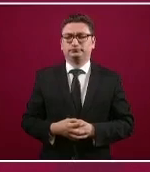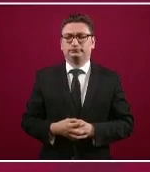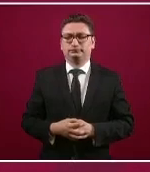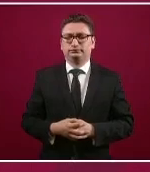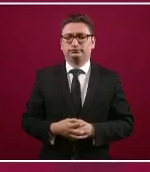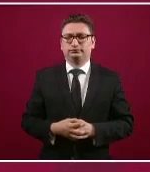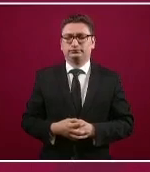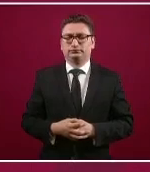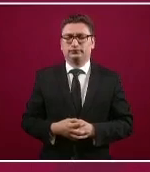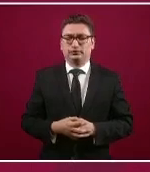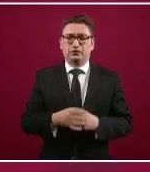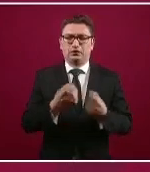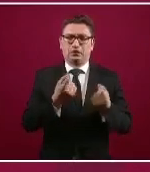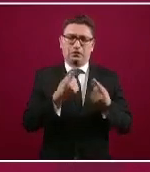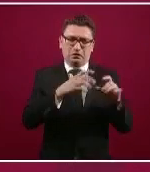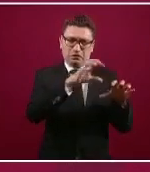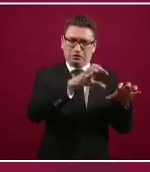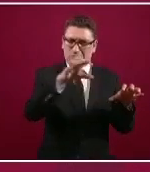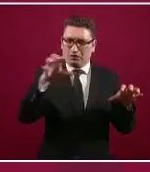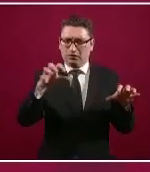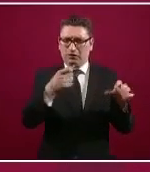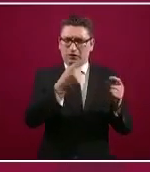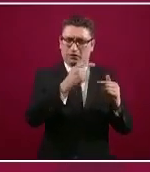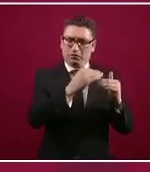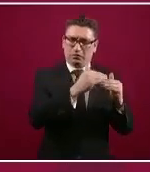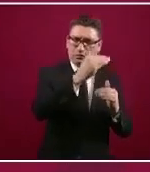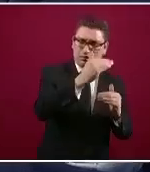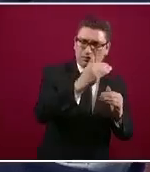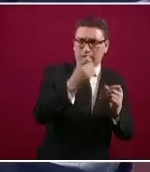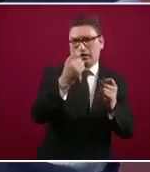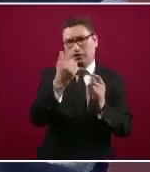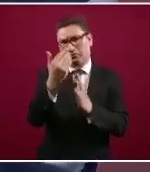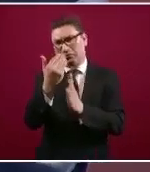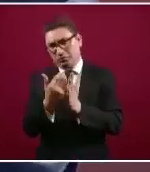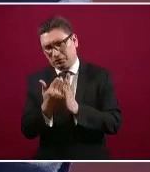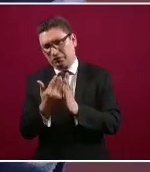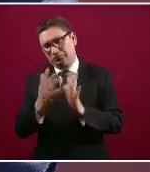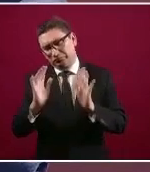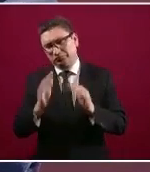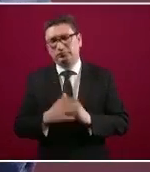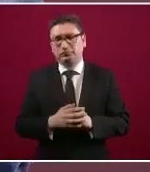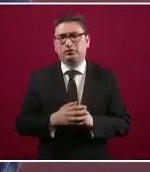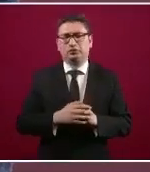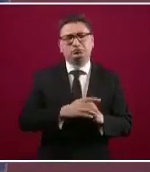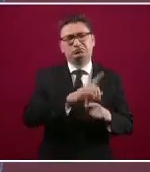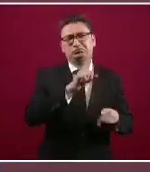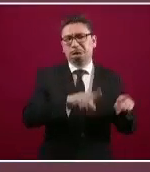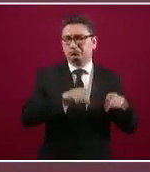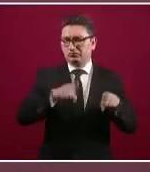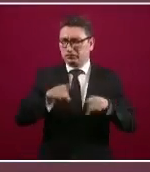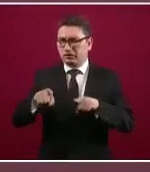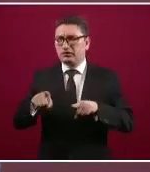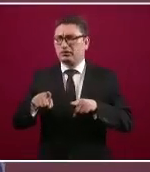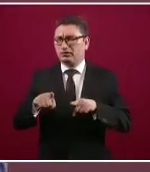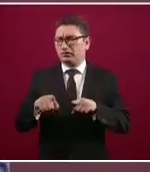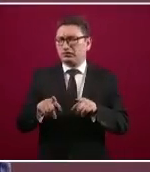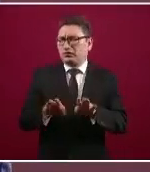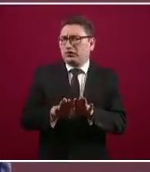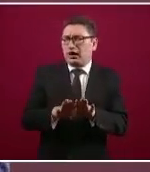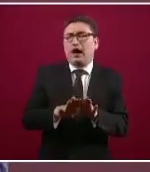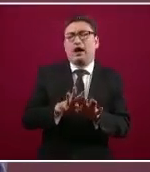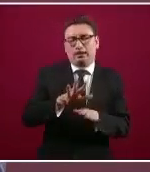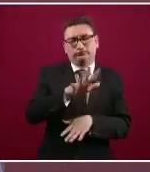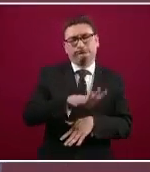En unas coordinaciones más, en otras menos, de acuerdo a el